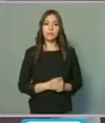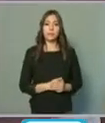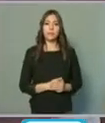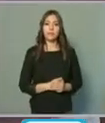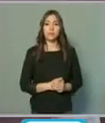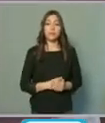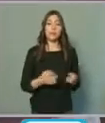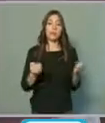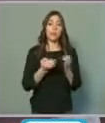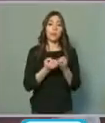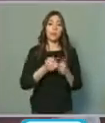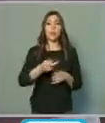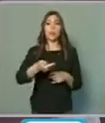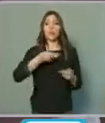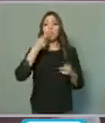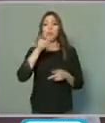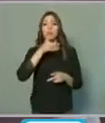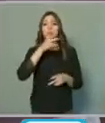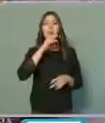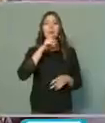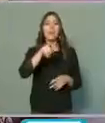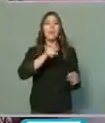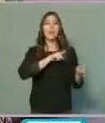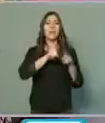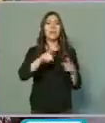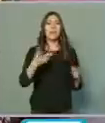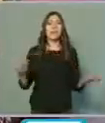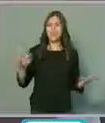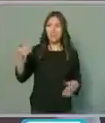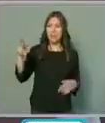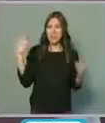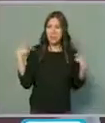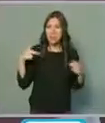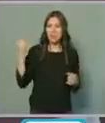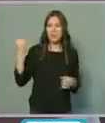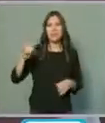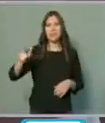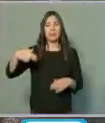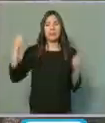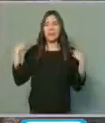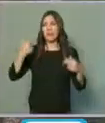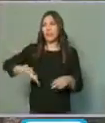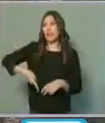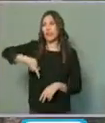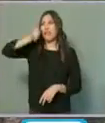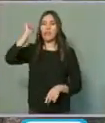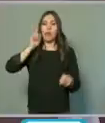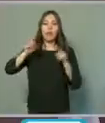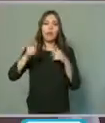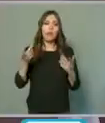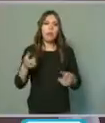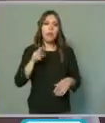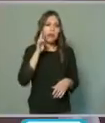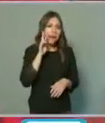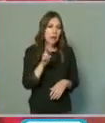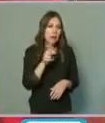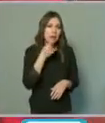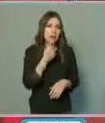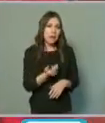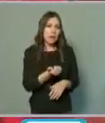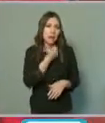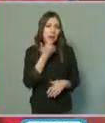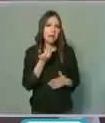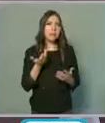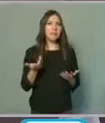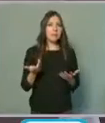tampoco se pueden hacer comentarios de, está loco tu maestro, no, que tu maestro, porque entonces, como ves, y mi mamá lo está desacreditando, claro